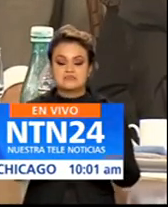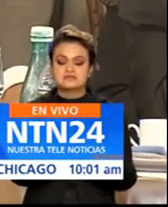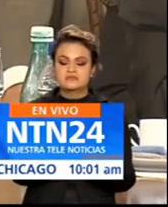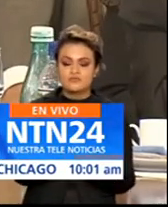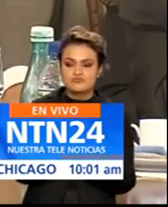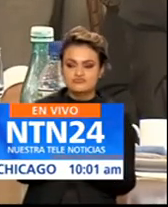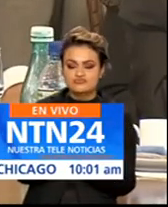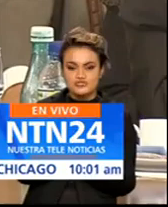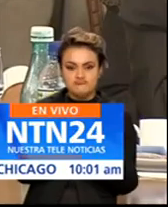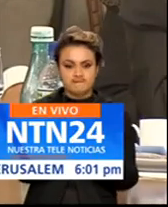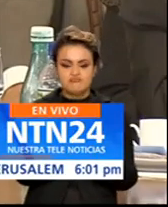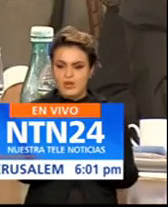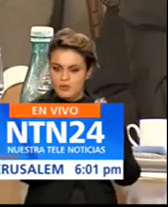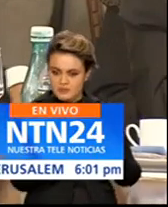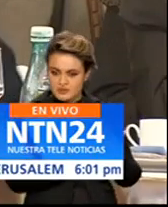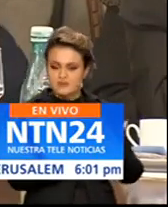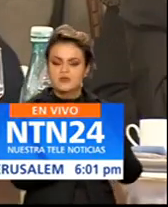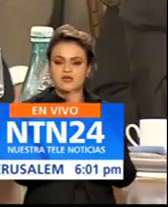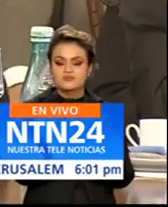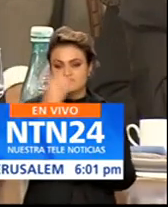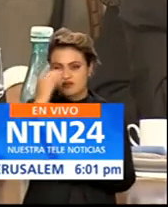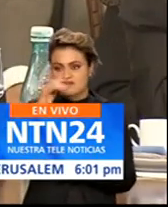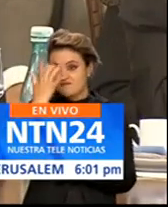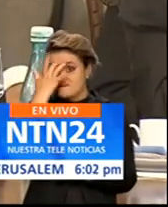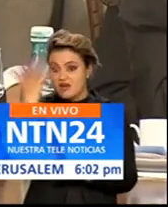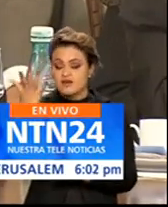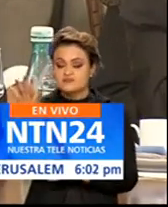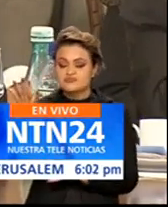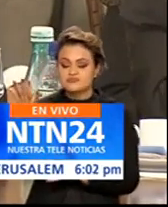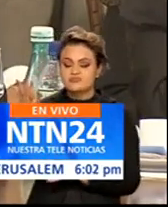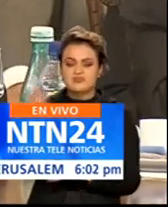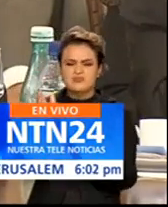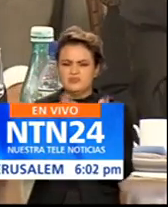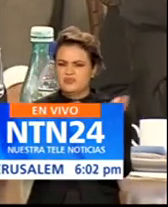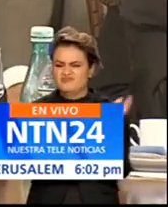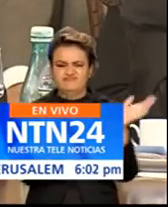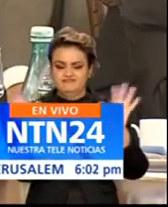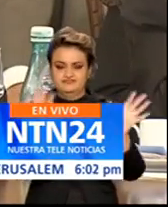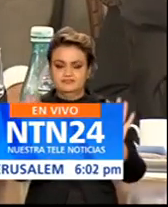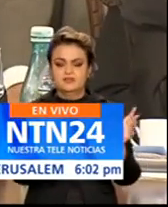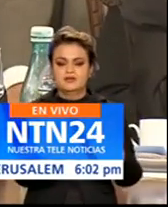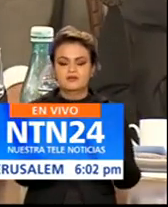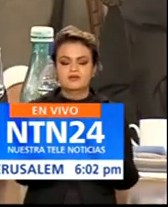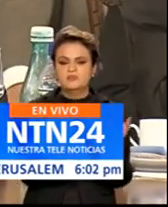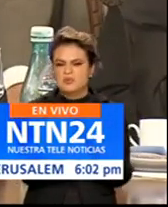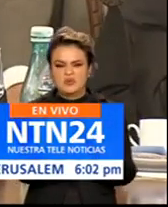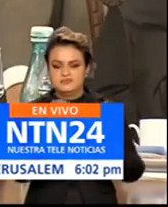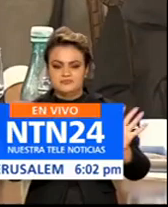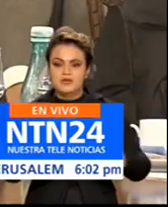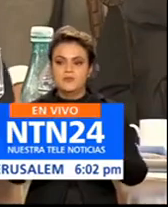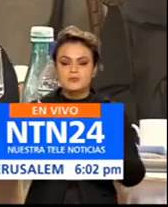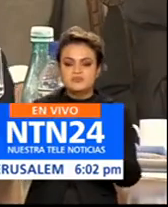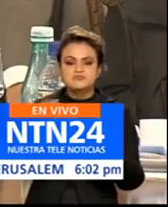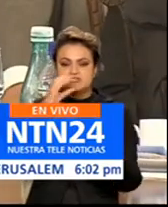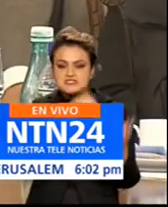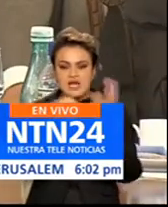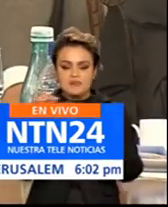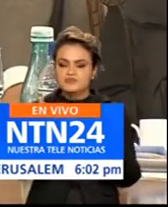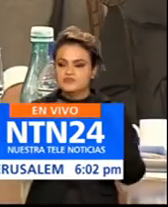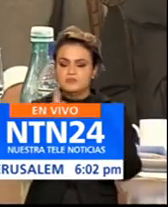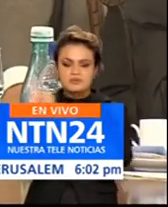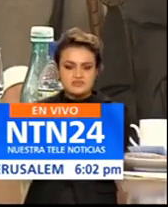empezar desde cero unasur es un bien colectivo mientras estemos todos desnudos no lograremos hacer de América del Sur un continente